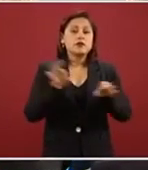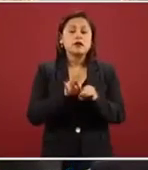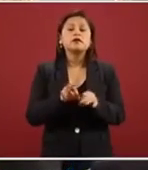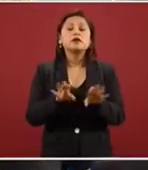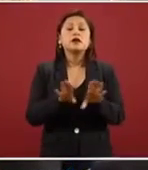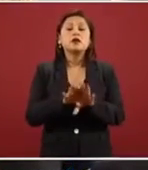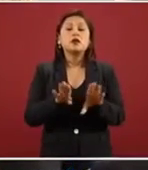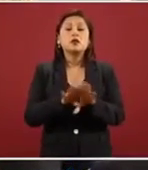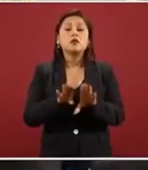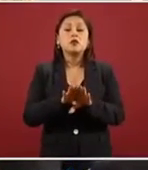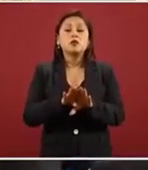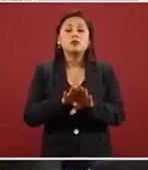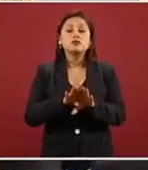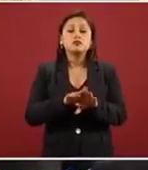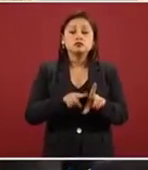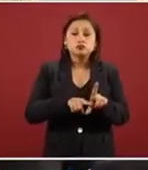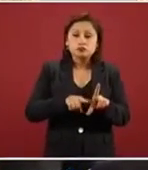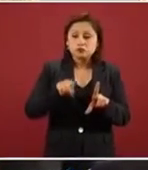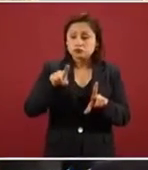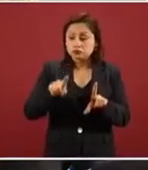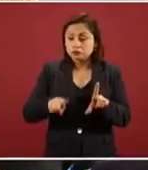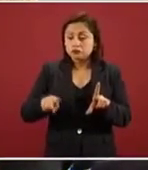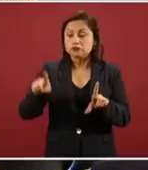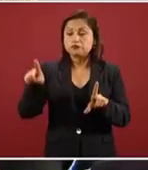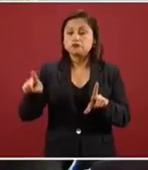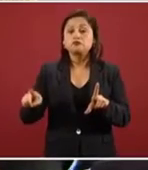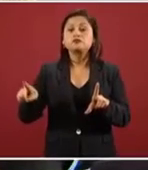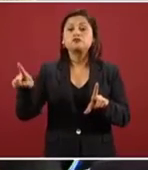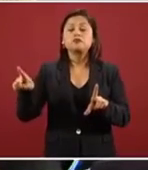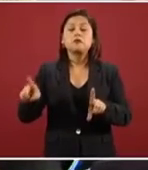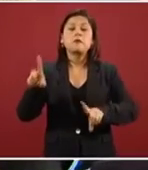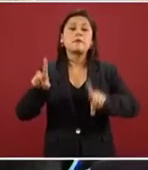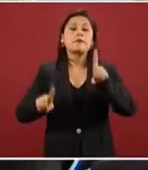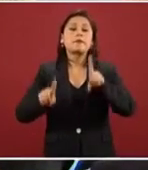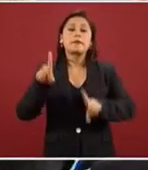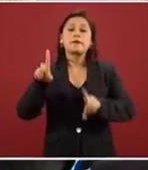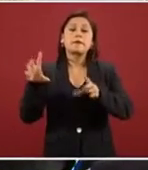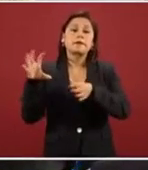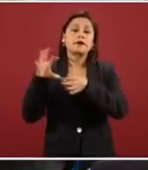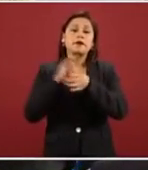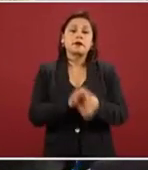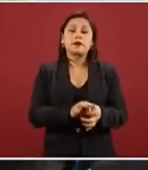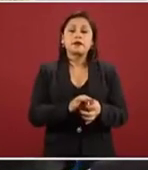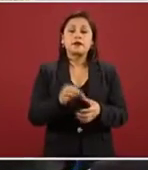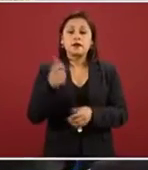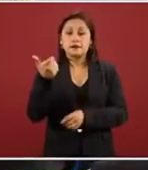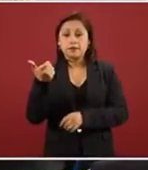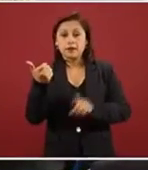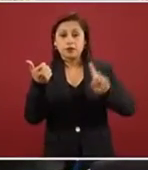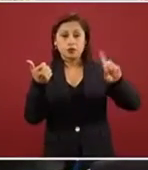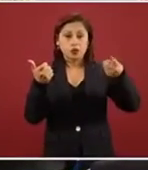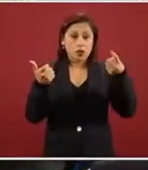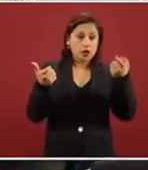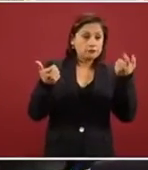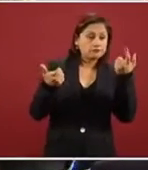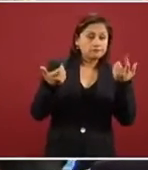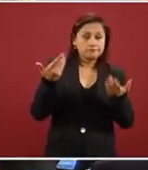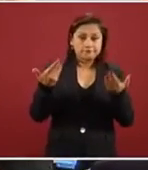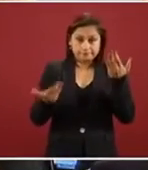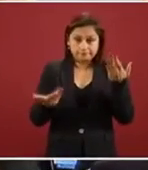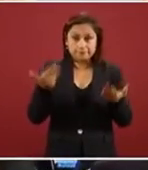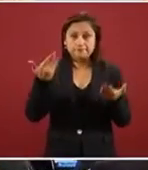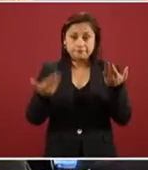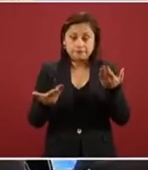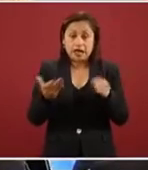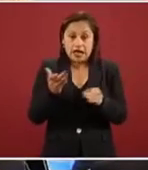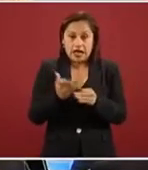con la paridad, el peso con relación al dólar. Ahora nos ha ayudado